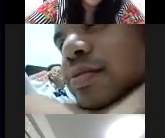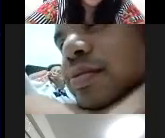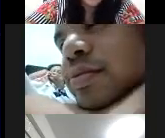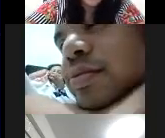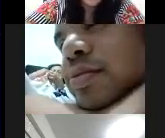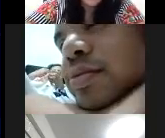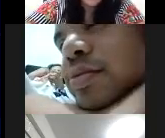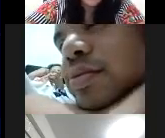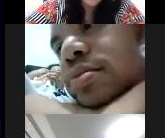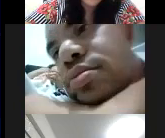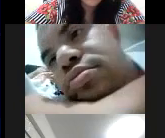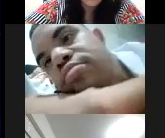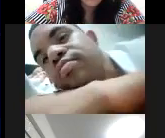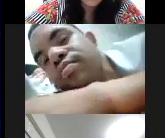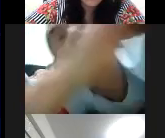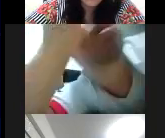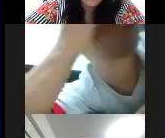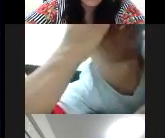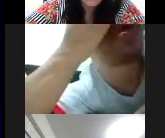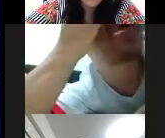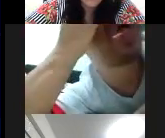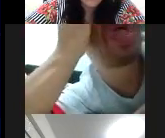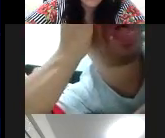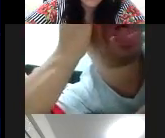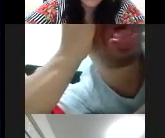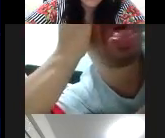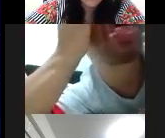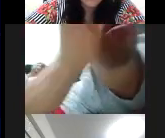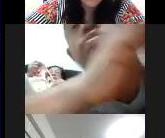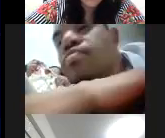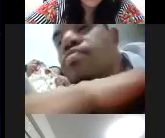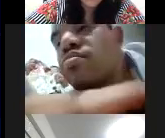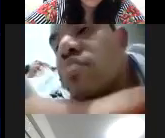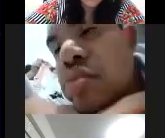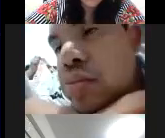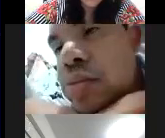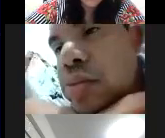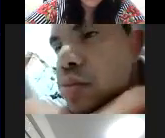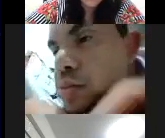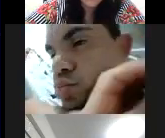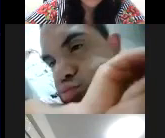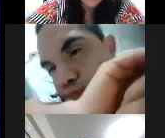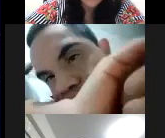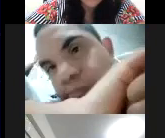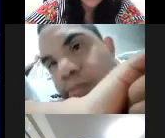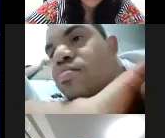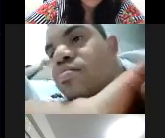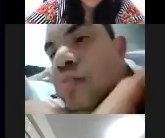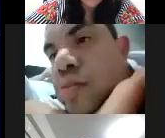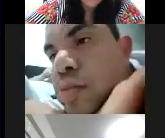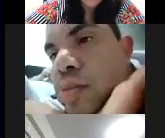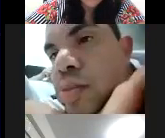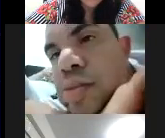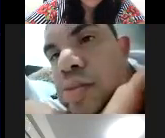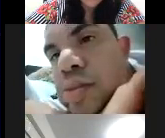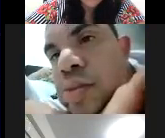posibilidades de trabajar la terapia respiratoria, es ayudar al paciente a expulsar secreciones mediante lo que vendría a ser las vibraciones,